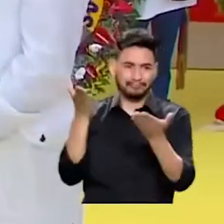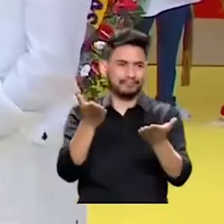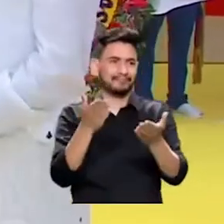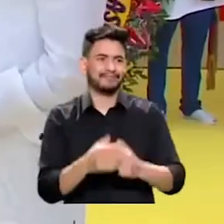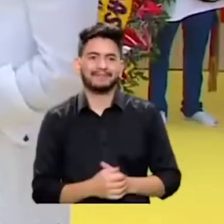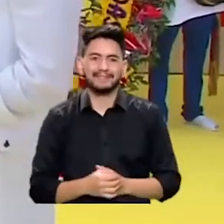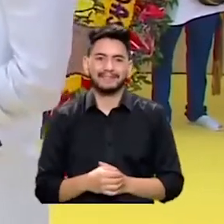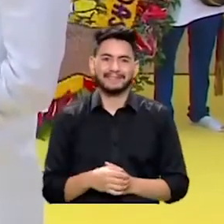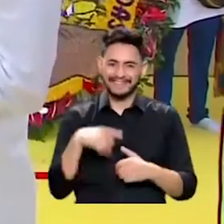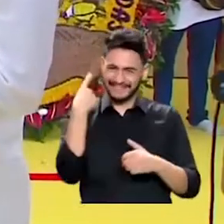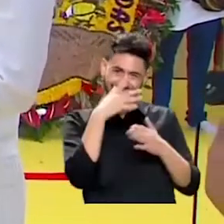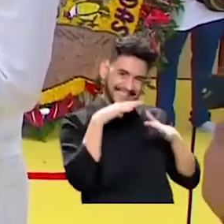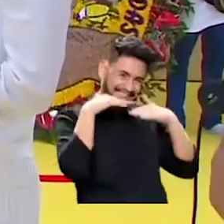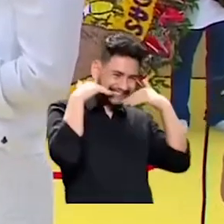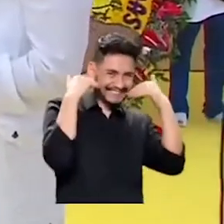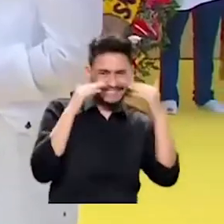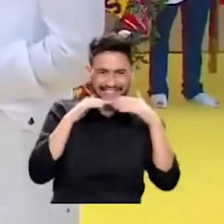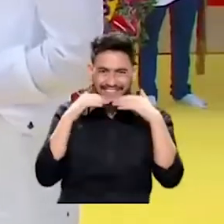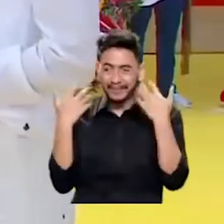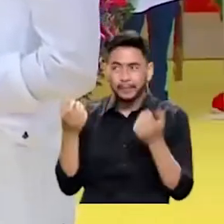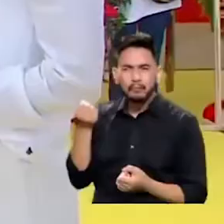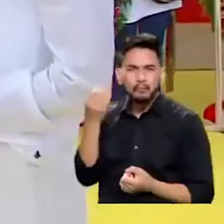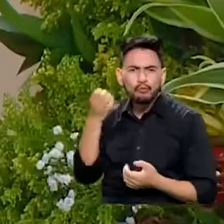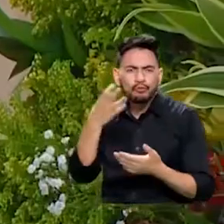en el número de contrato